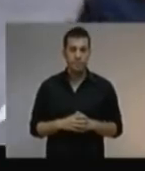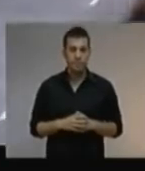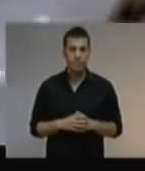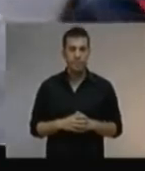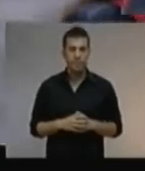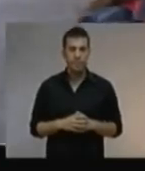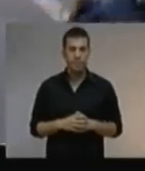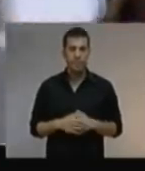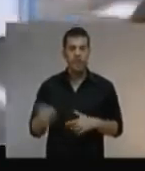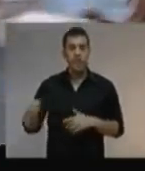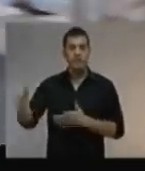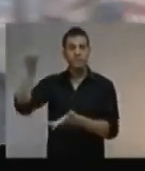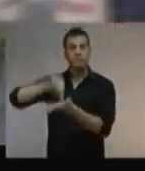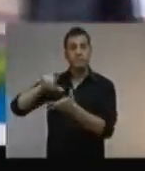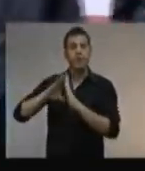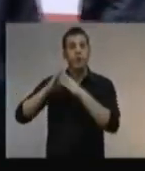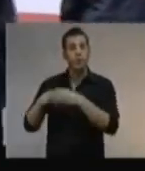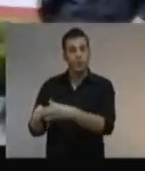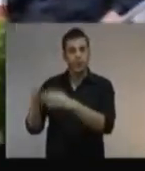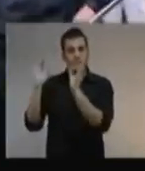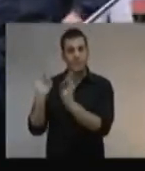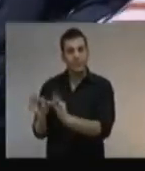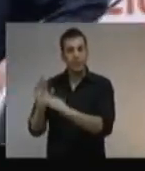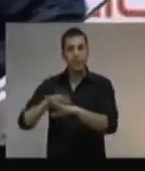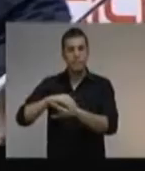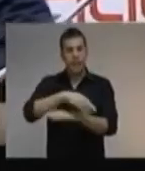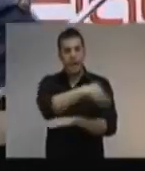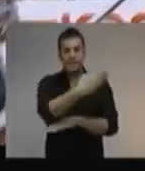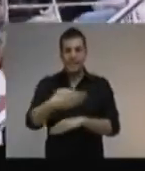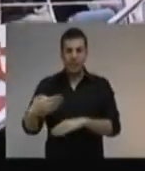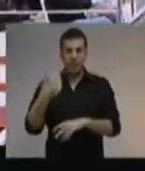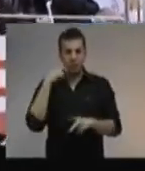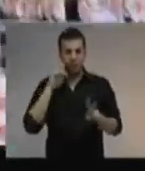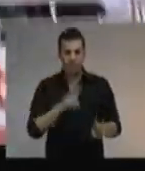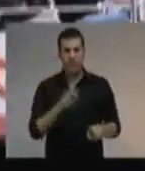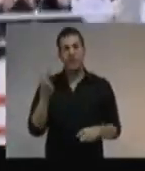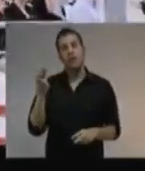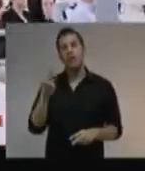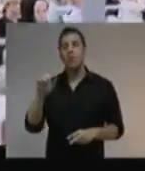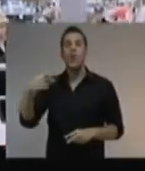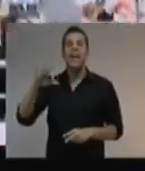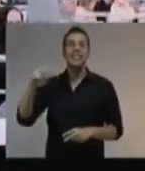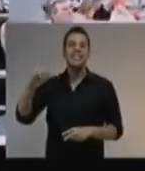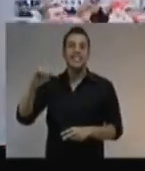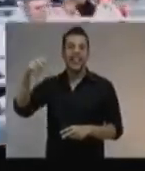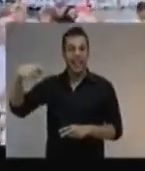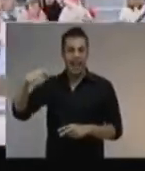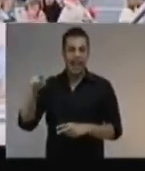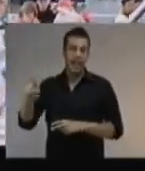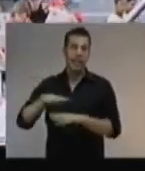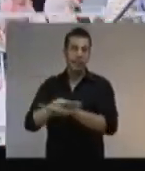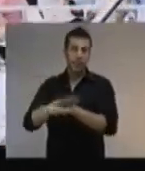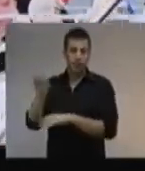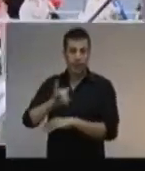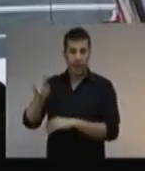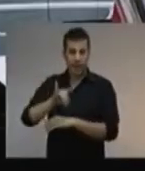En Puerto Base nos espera un barco especializado en el avistamiento de cetáceos. El whale watching es una actividad regulada por el gobierno